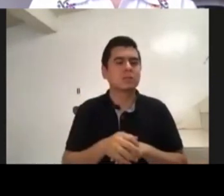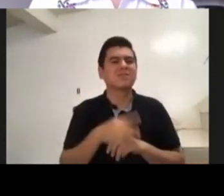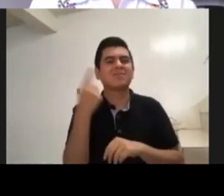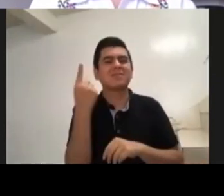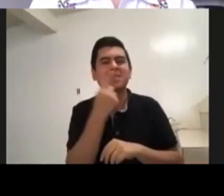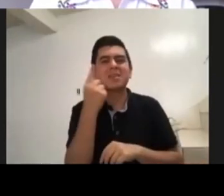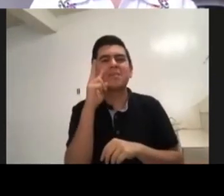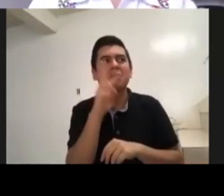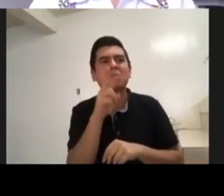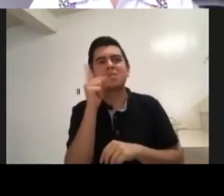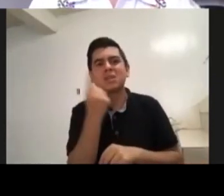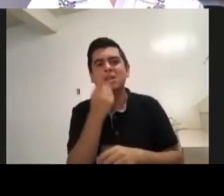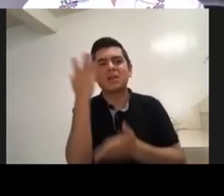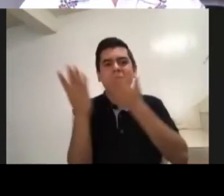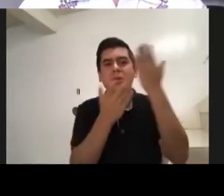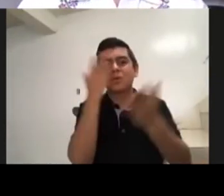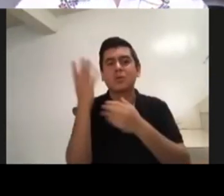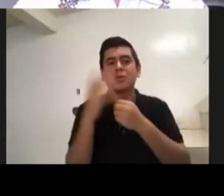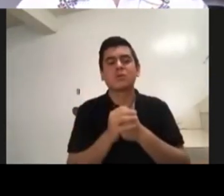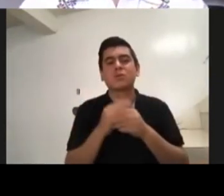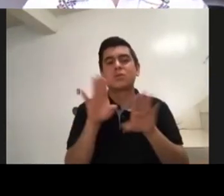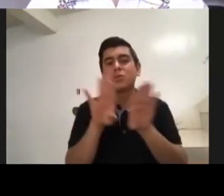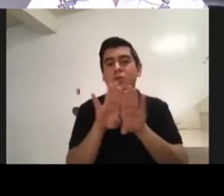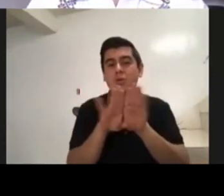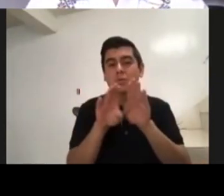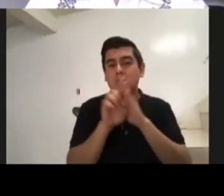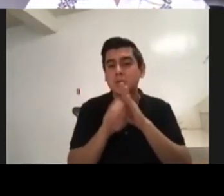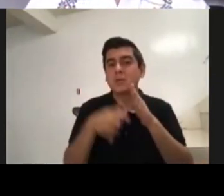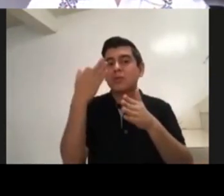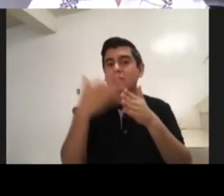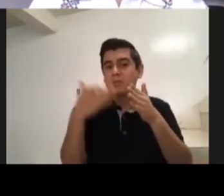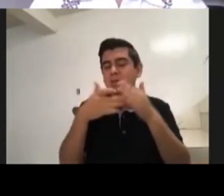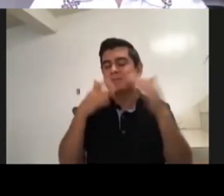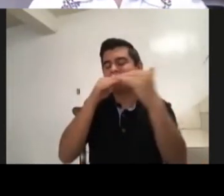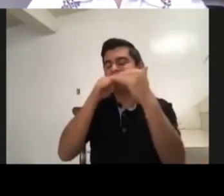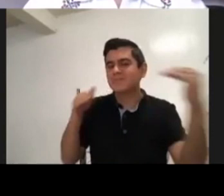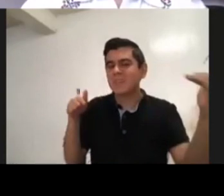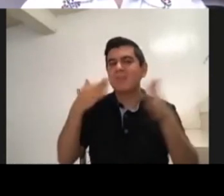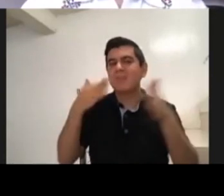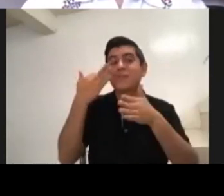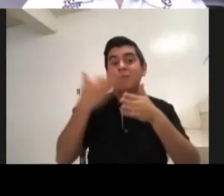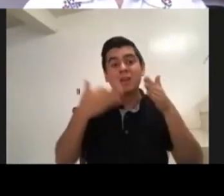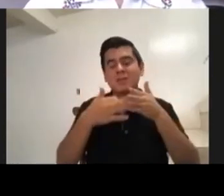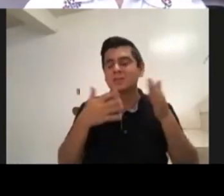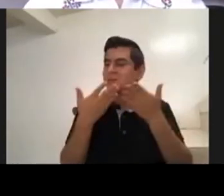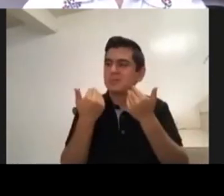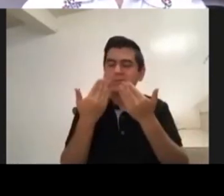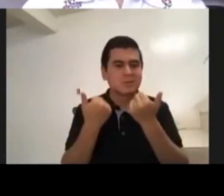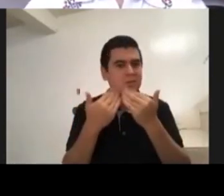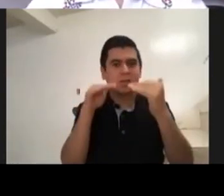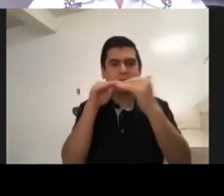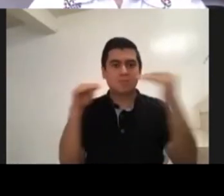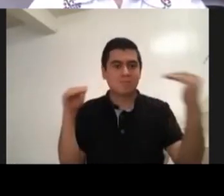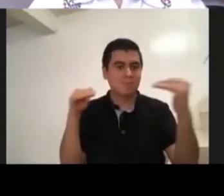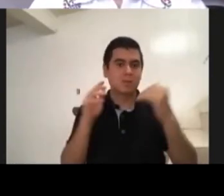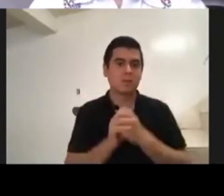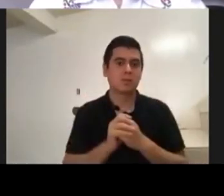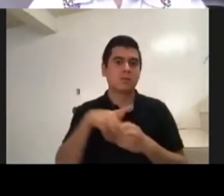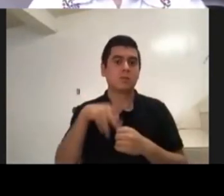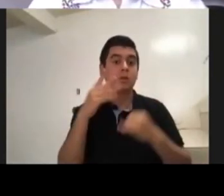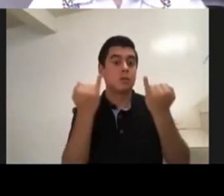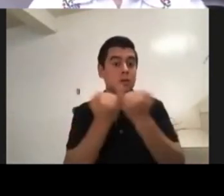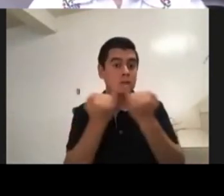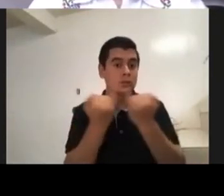brechas de desigualdad que puedan no cerrarse sin una acción determinante,